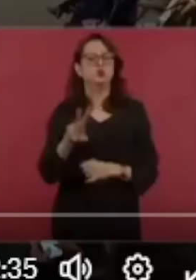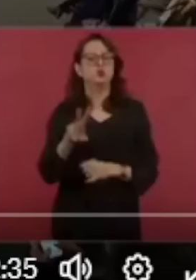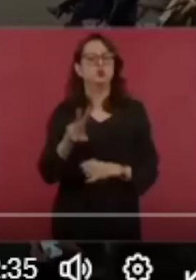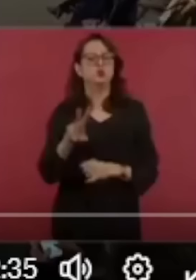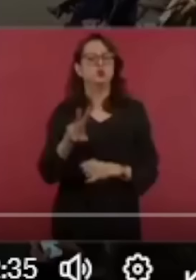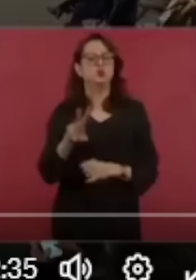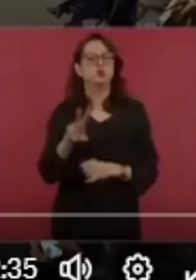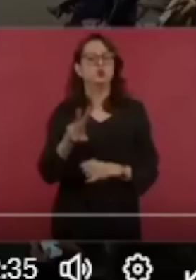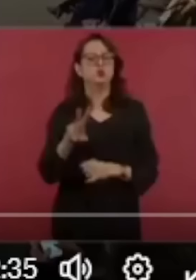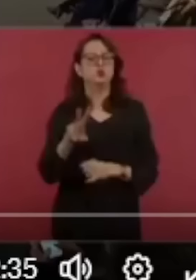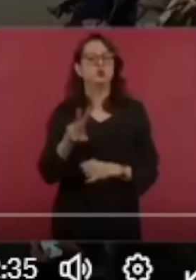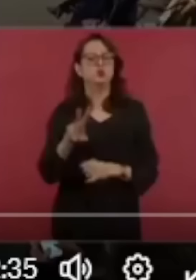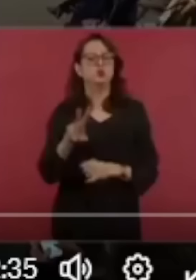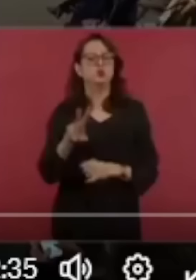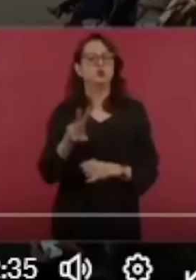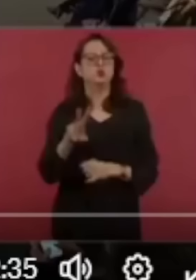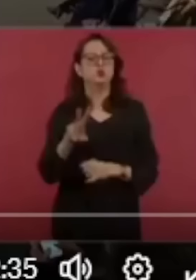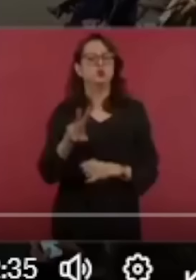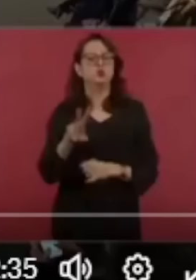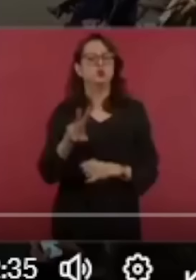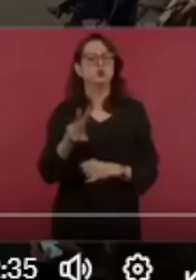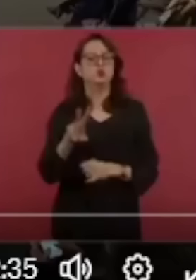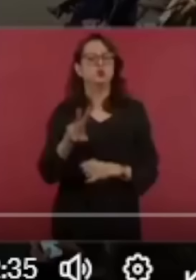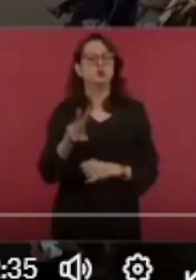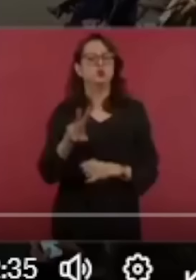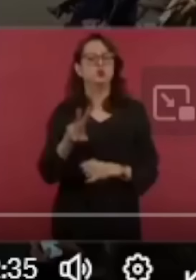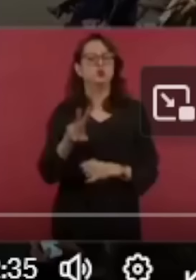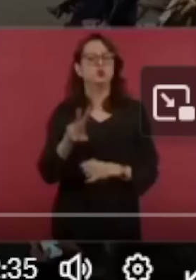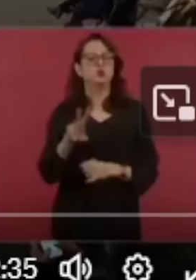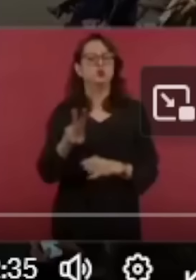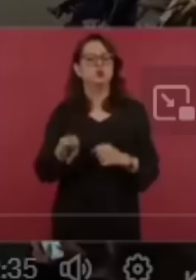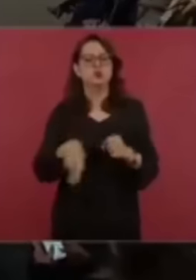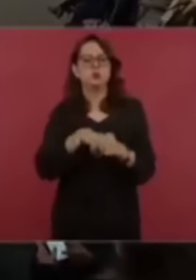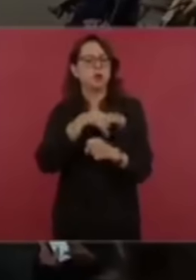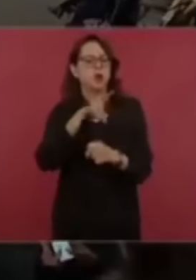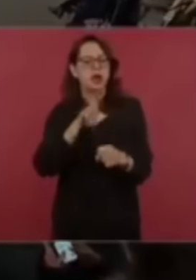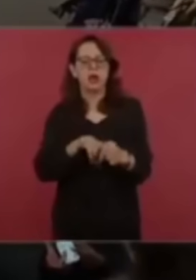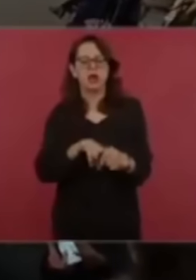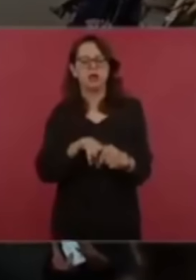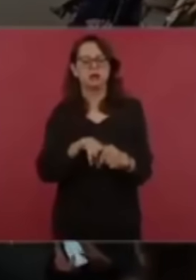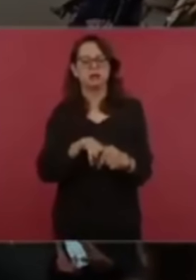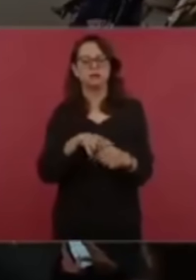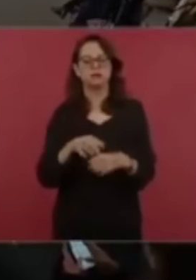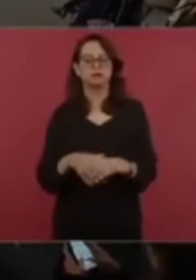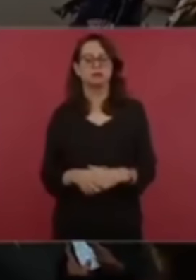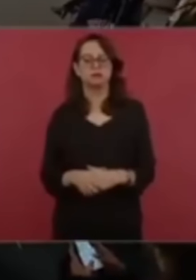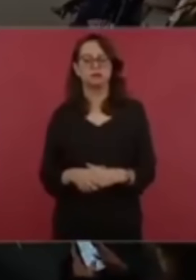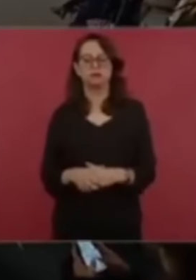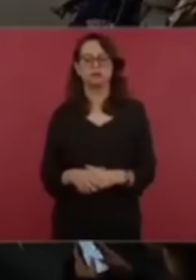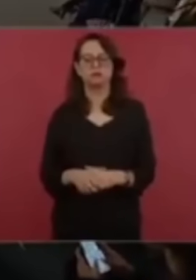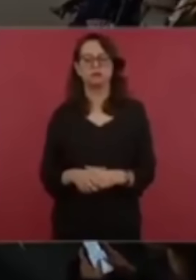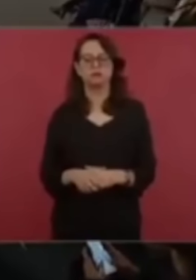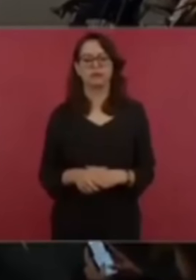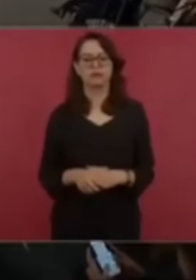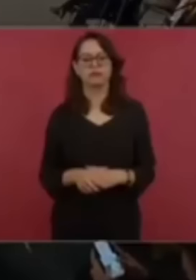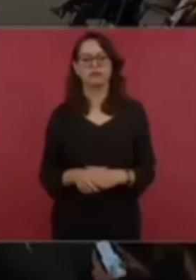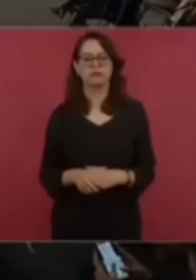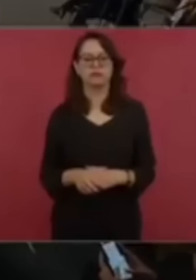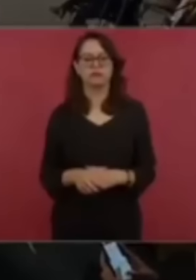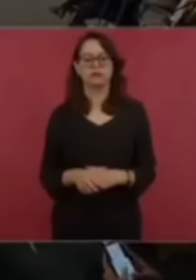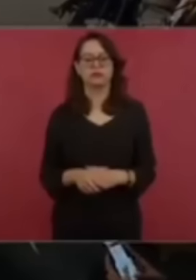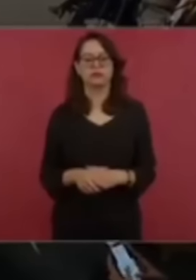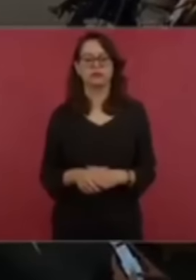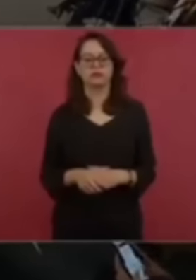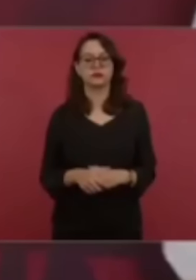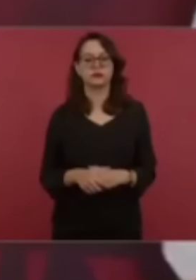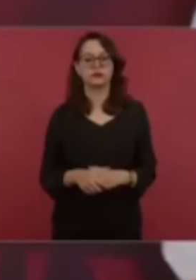parece que esto ya está surtiendo efectos. Vamos a ver lo que dijo el presidente el día de hoy. Por ejemplo, están hablando de